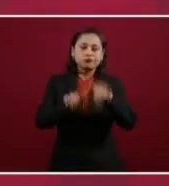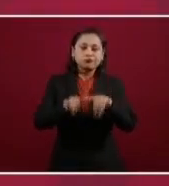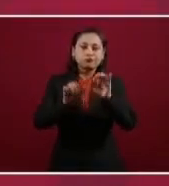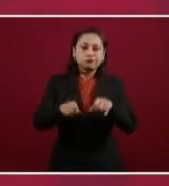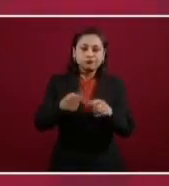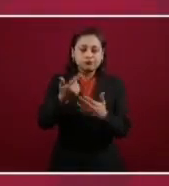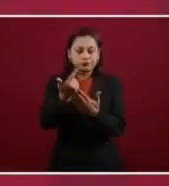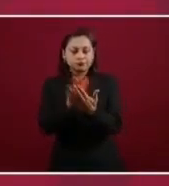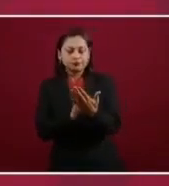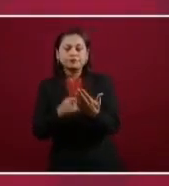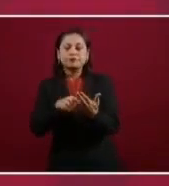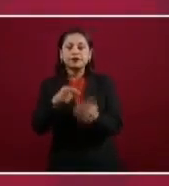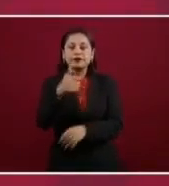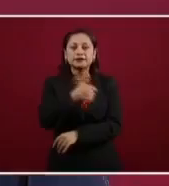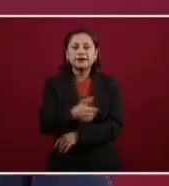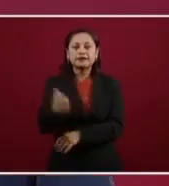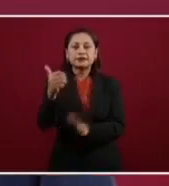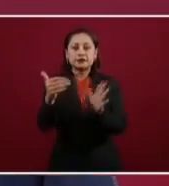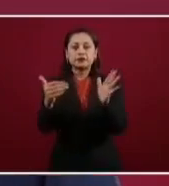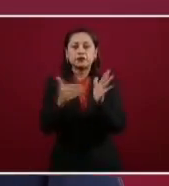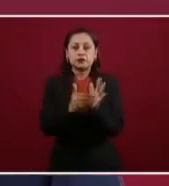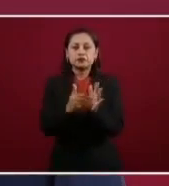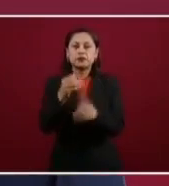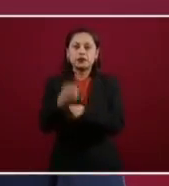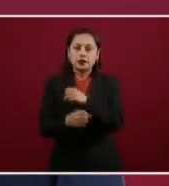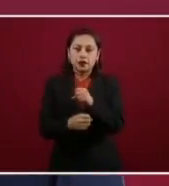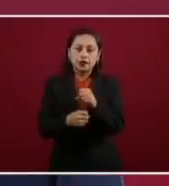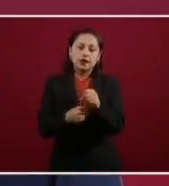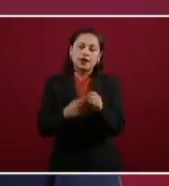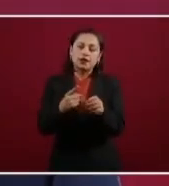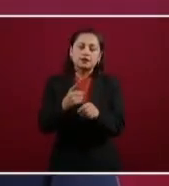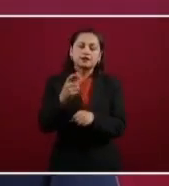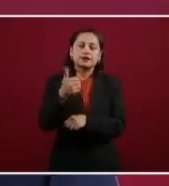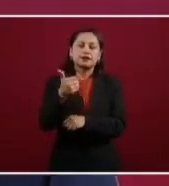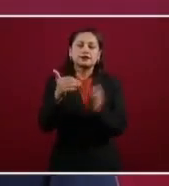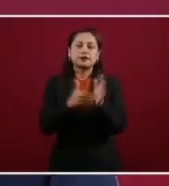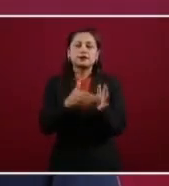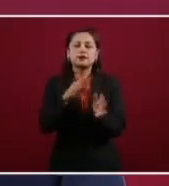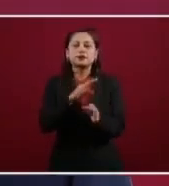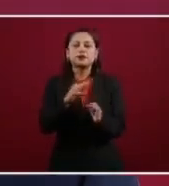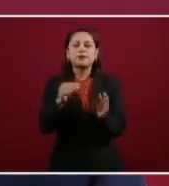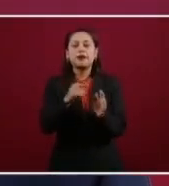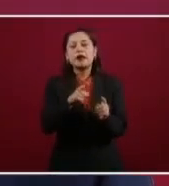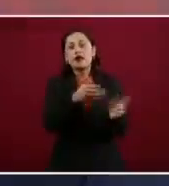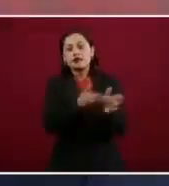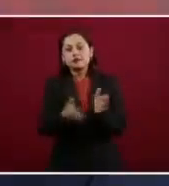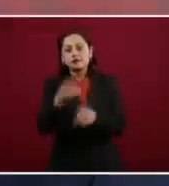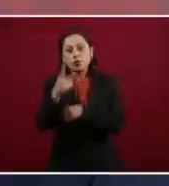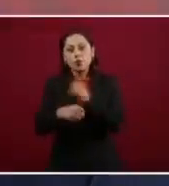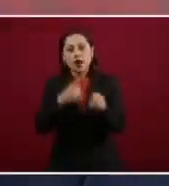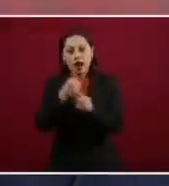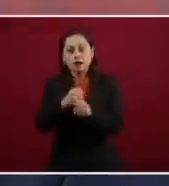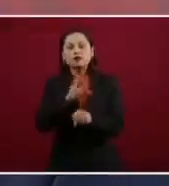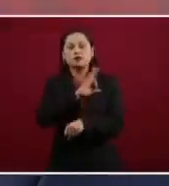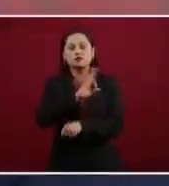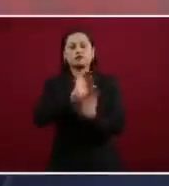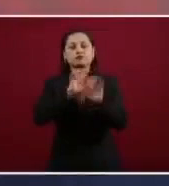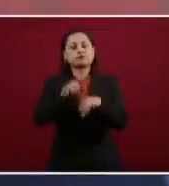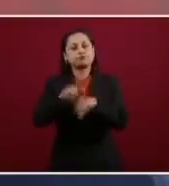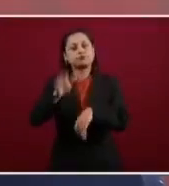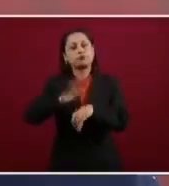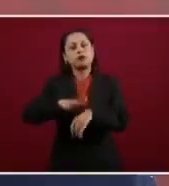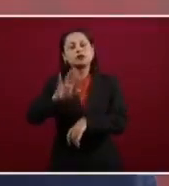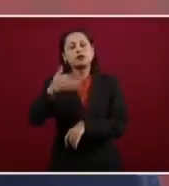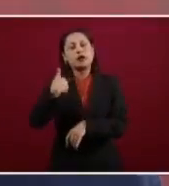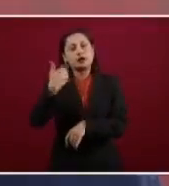mil nuevos empleos en lo que va del año les decía yo también qué